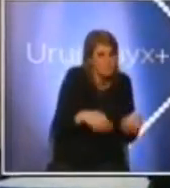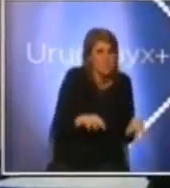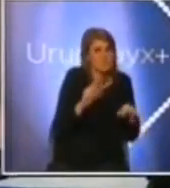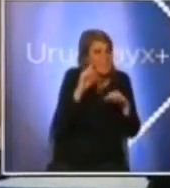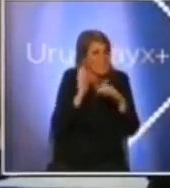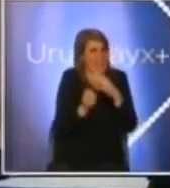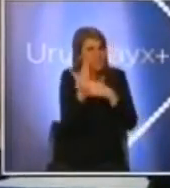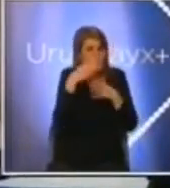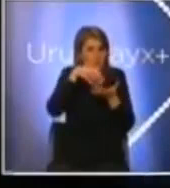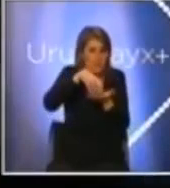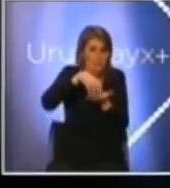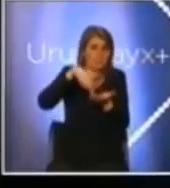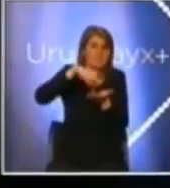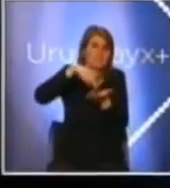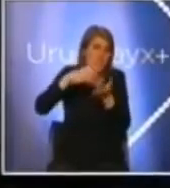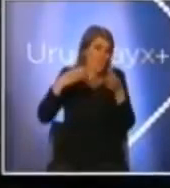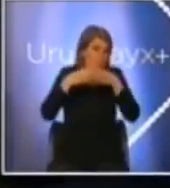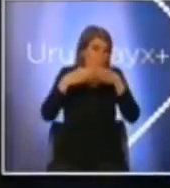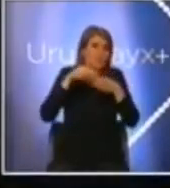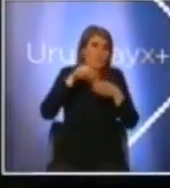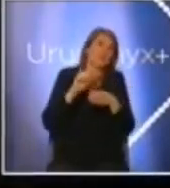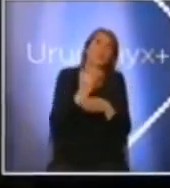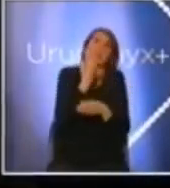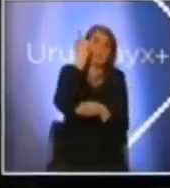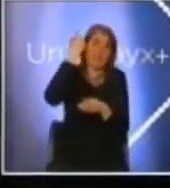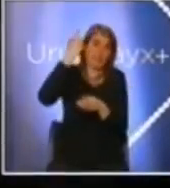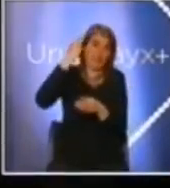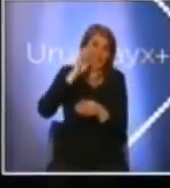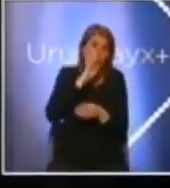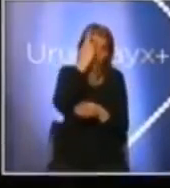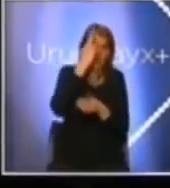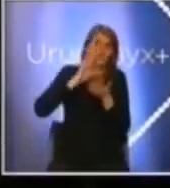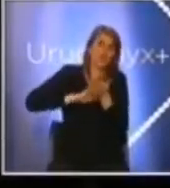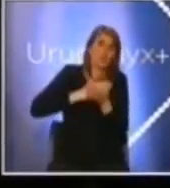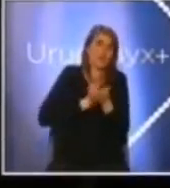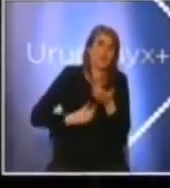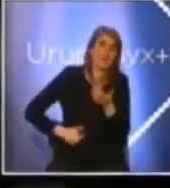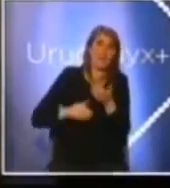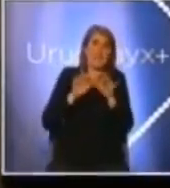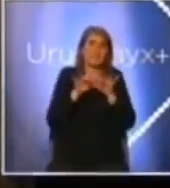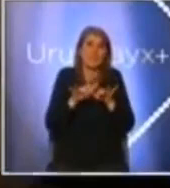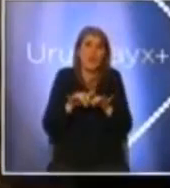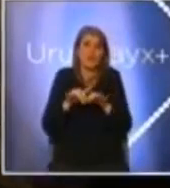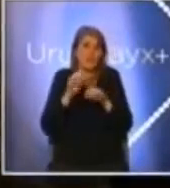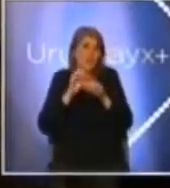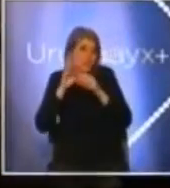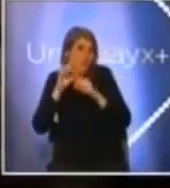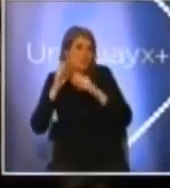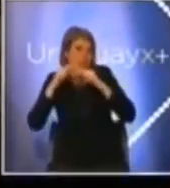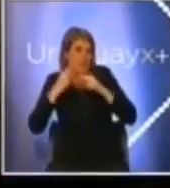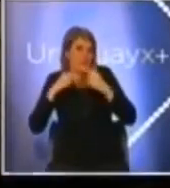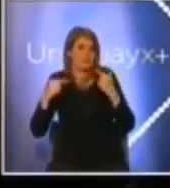trabajo nos colocaron en el primer lugar en la región en gobierno electrónico y también en el lugar 14º a